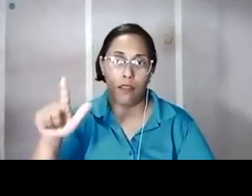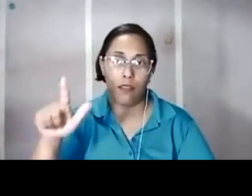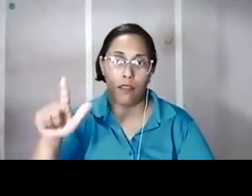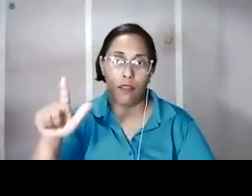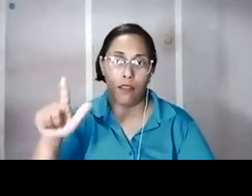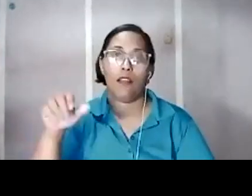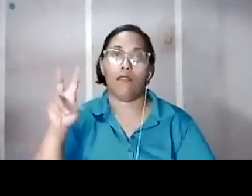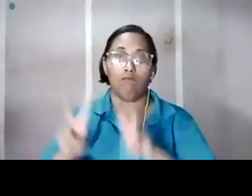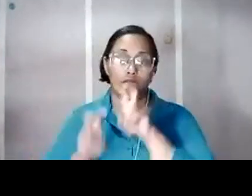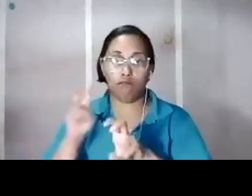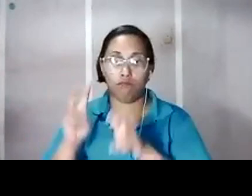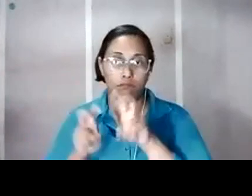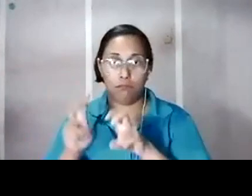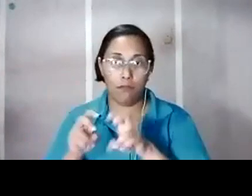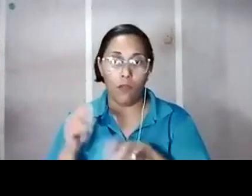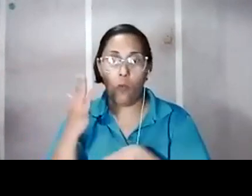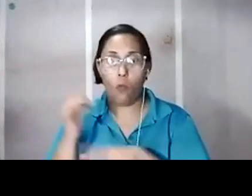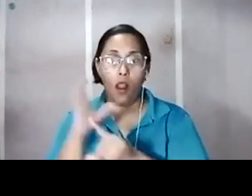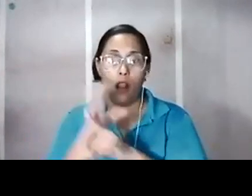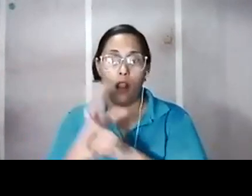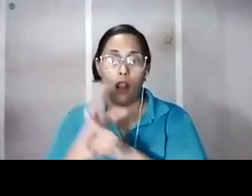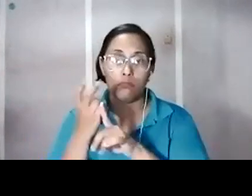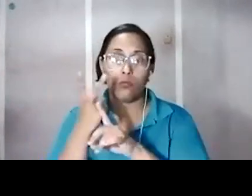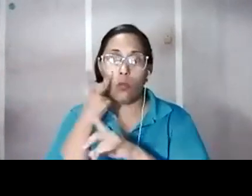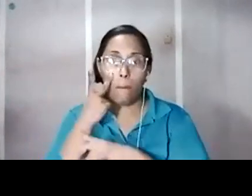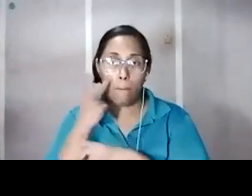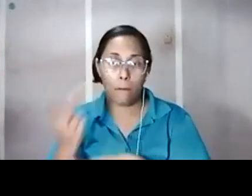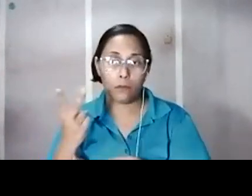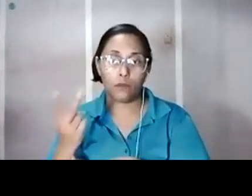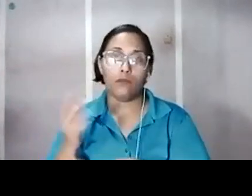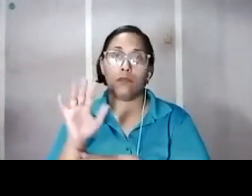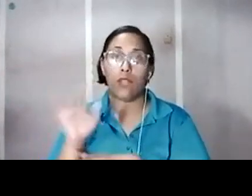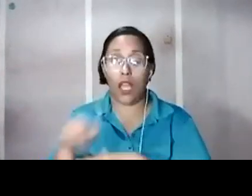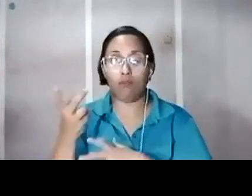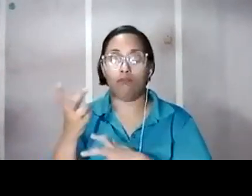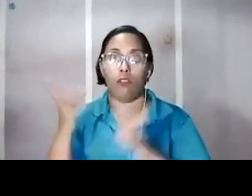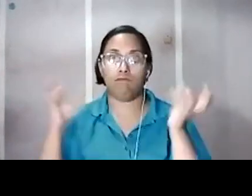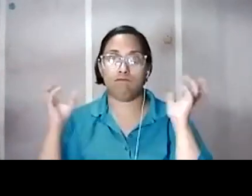también, porque toda la cuestión de la cultura visual es ahí tú vas a enloquecer.